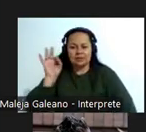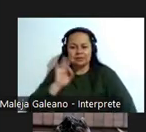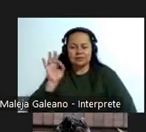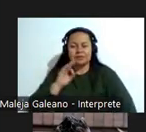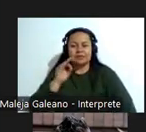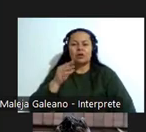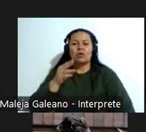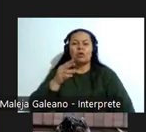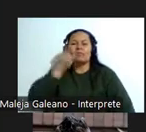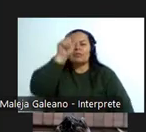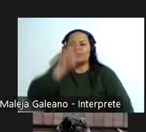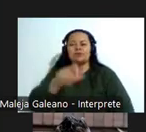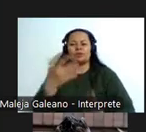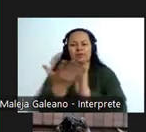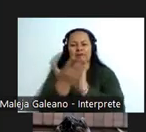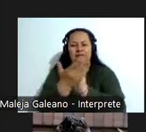estudio.